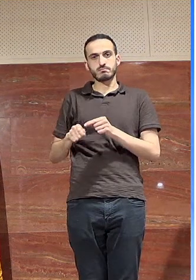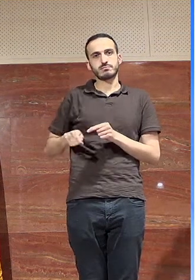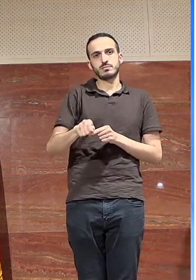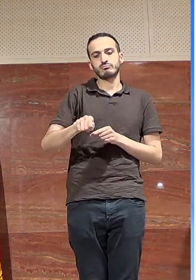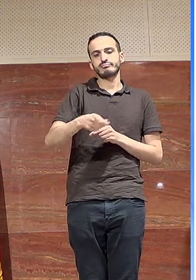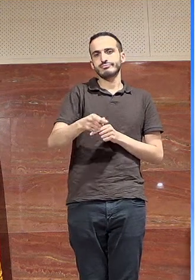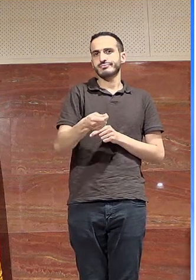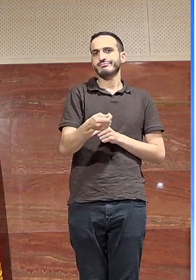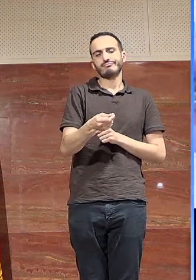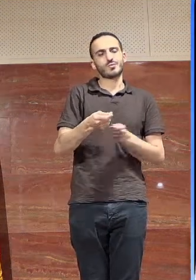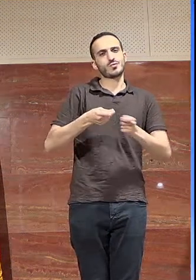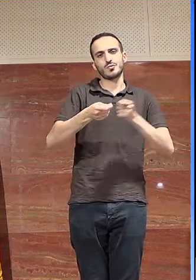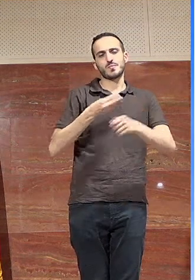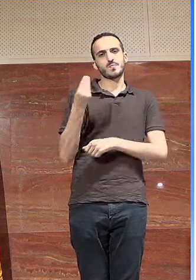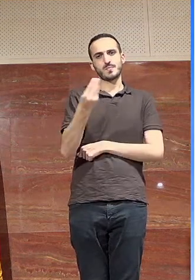manejo.